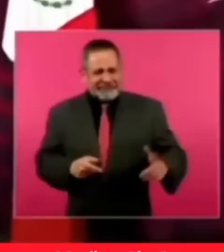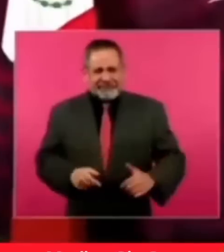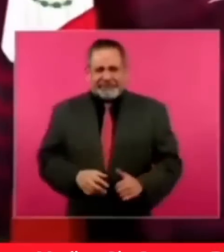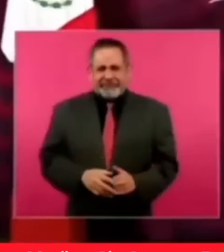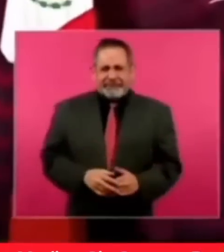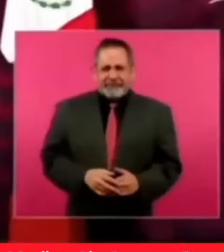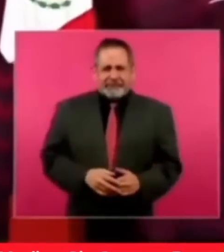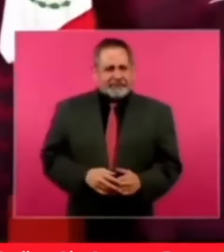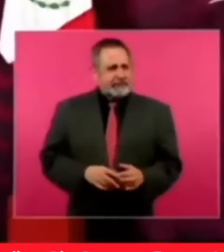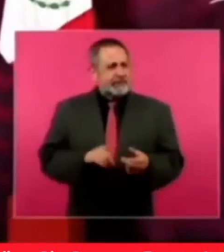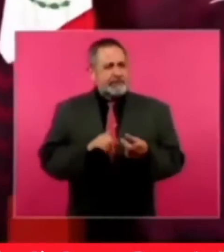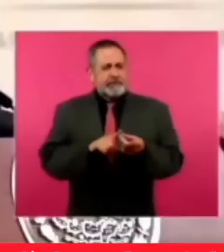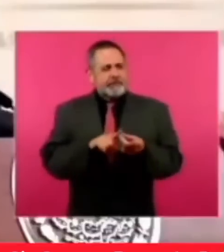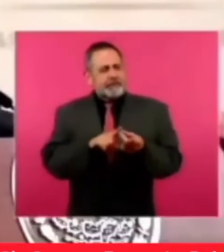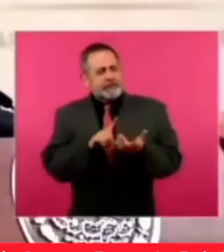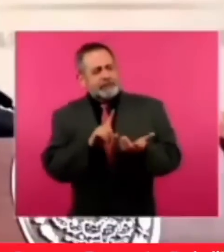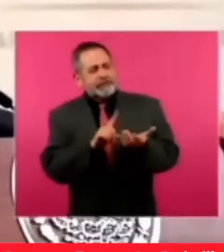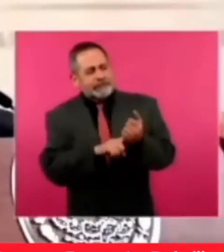de dónde está,